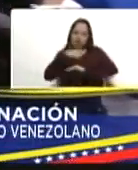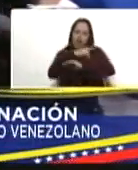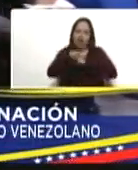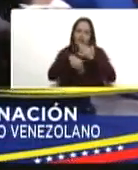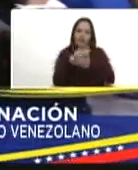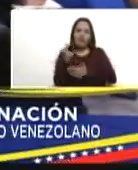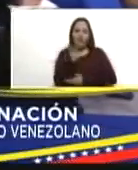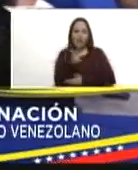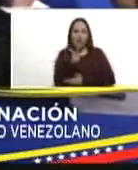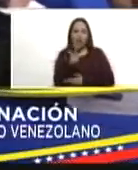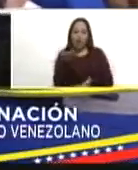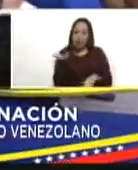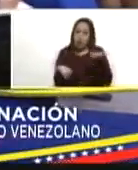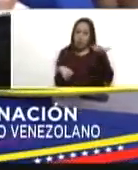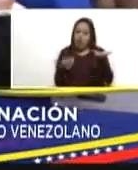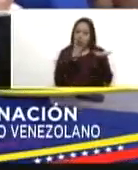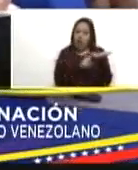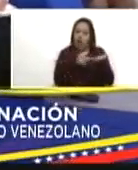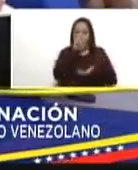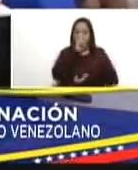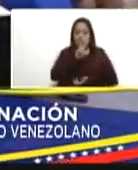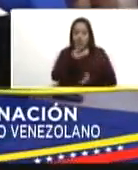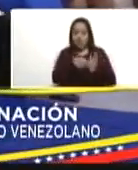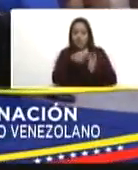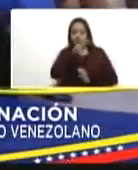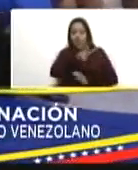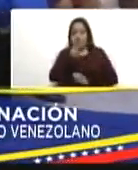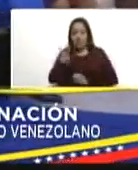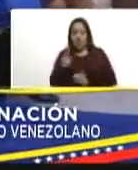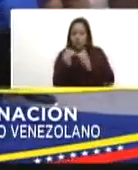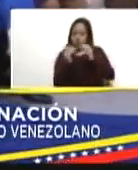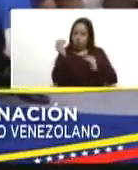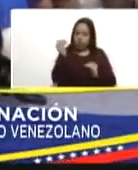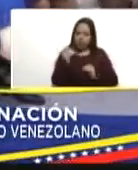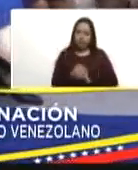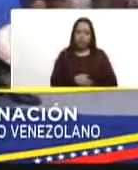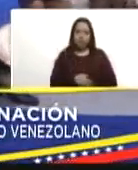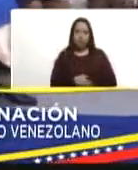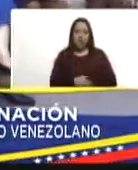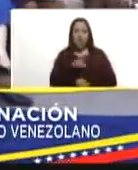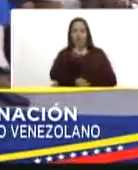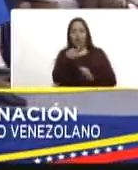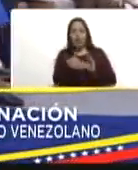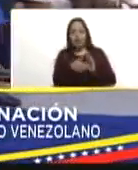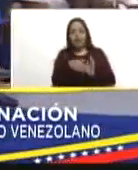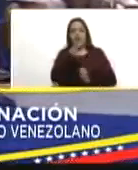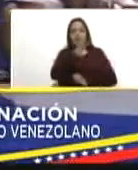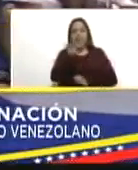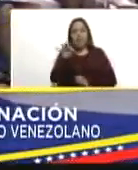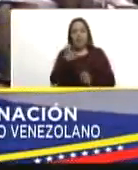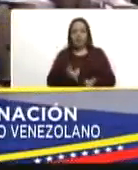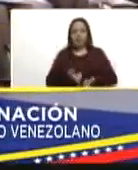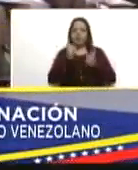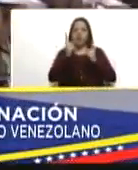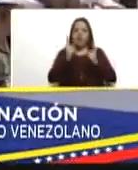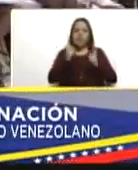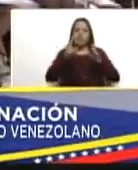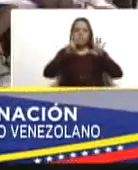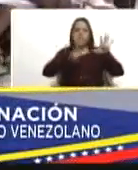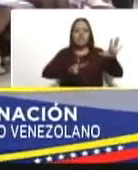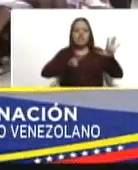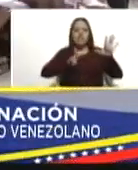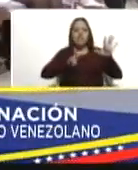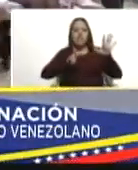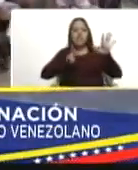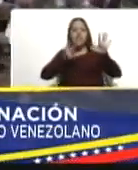22 en 2023 se validaron 73 rutas turísticas en el país gobernadores